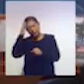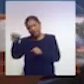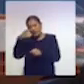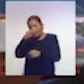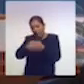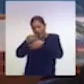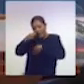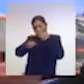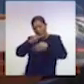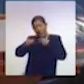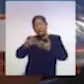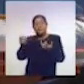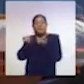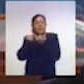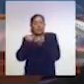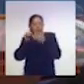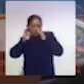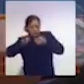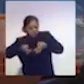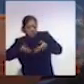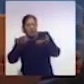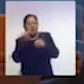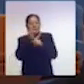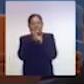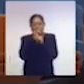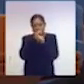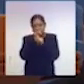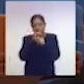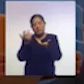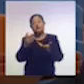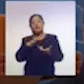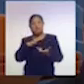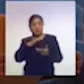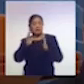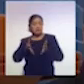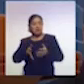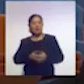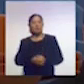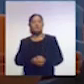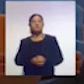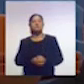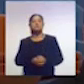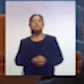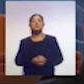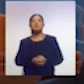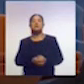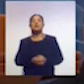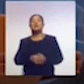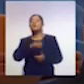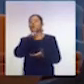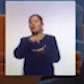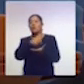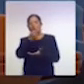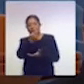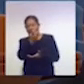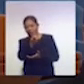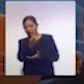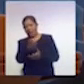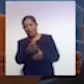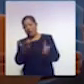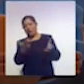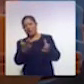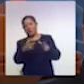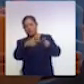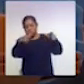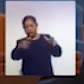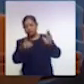de las propias investigaciones que se llevarán a cabo en una instalación del gobierno